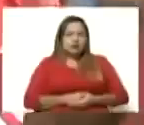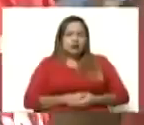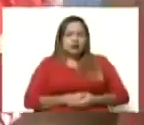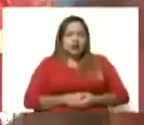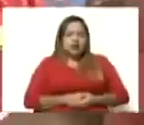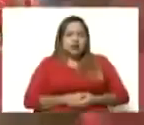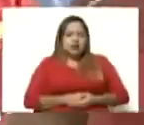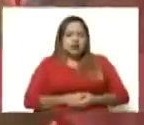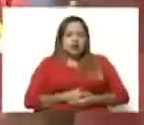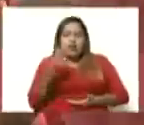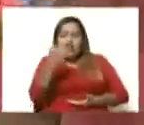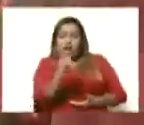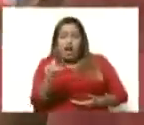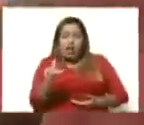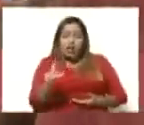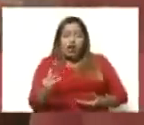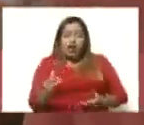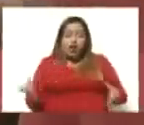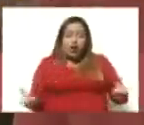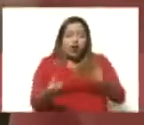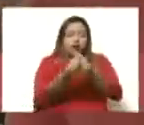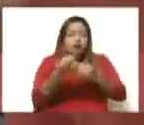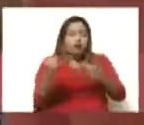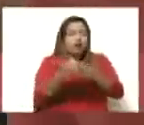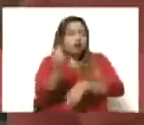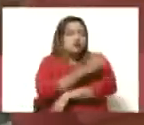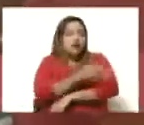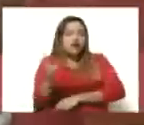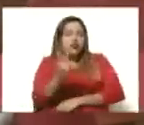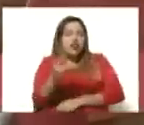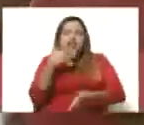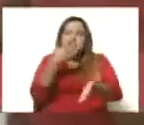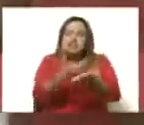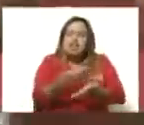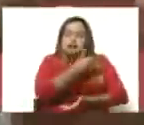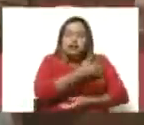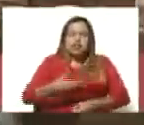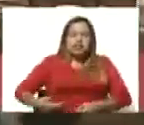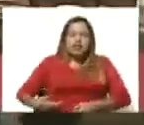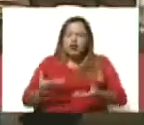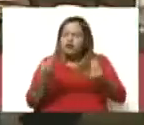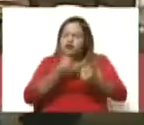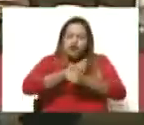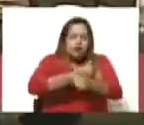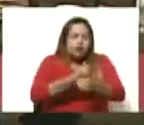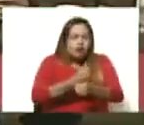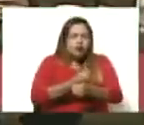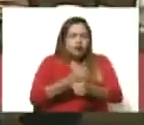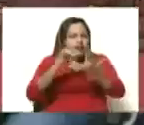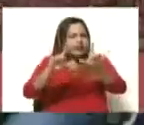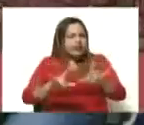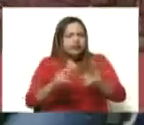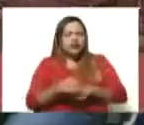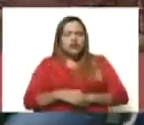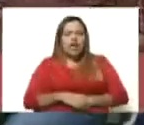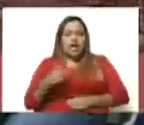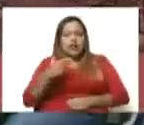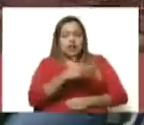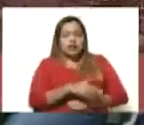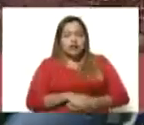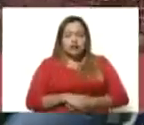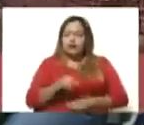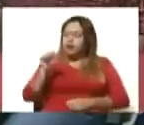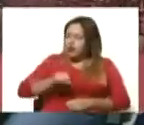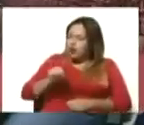manos de la derecha venezolana. Gracias, presidente, por tanto amor y cariño por las Tejerías. Bueno, Pedro, pa'lante, con mucha